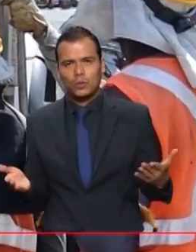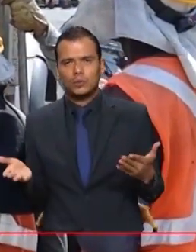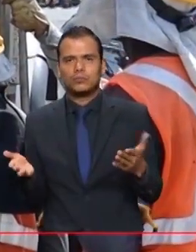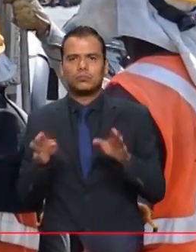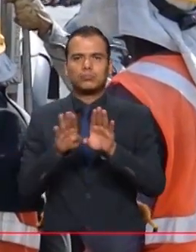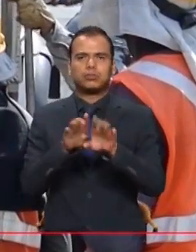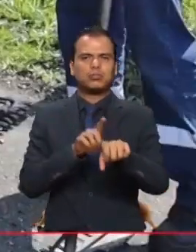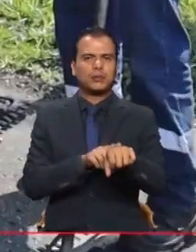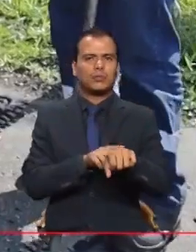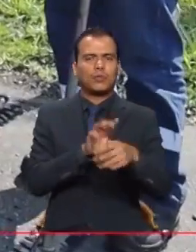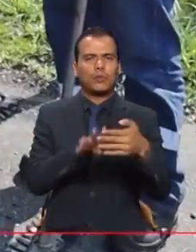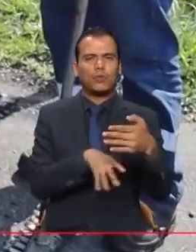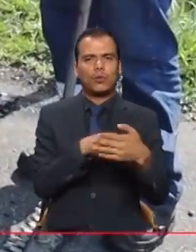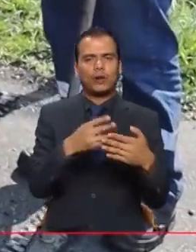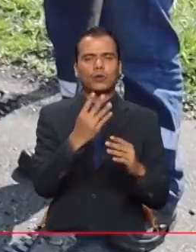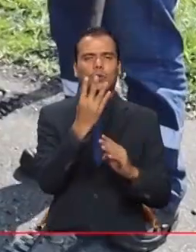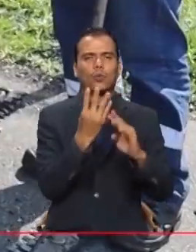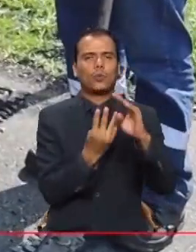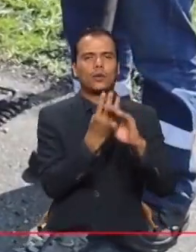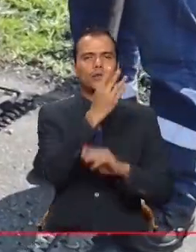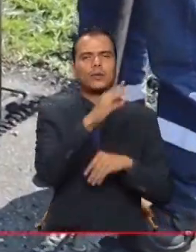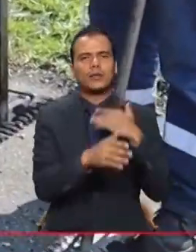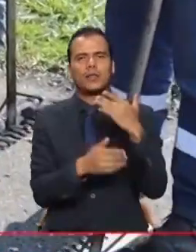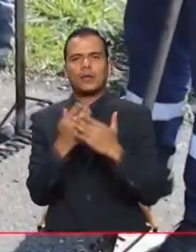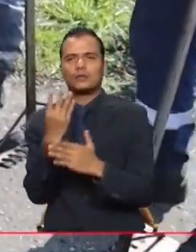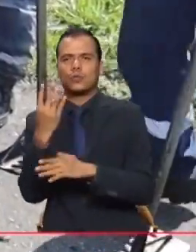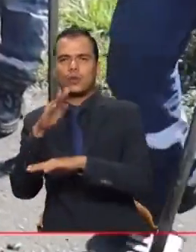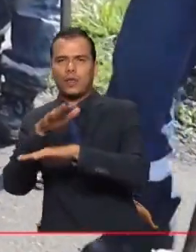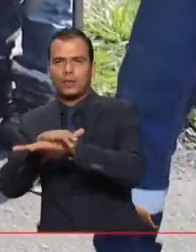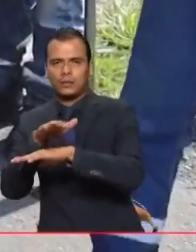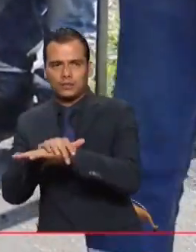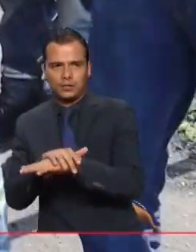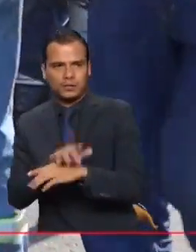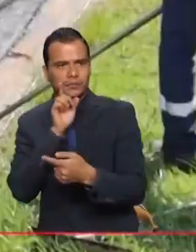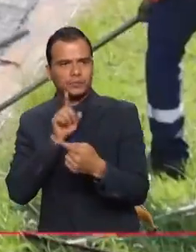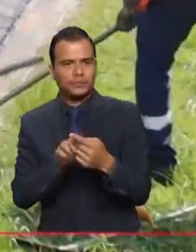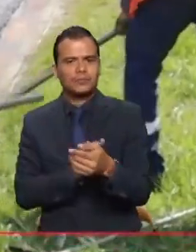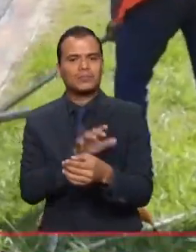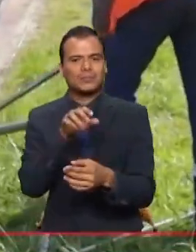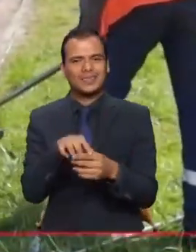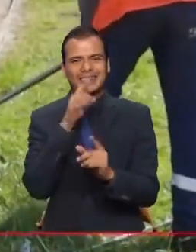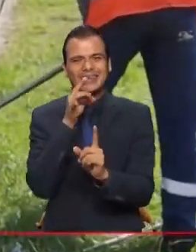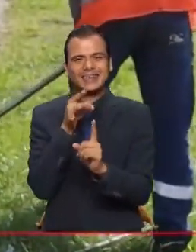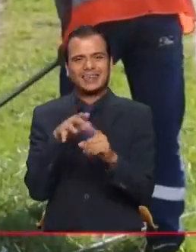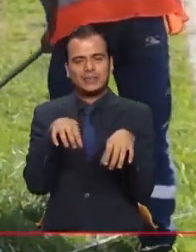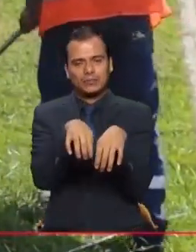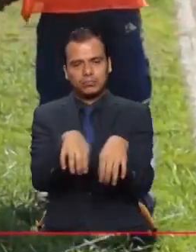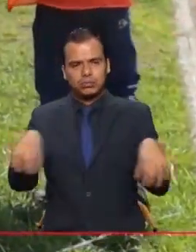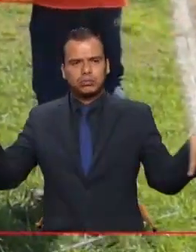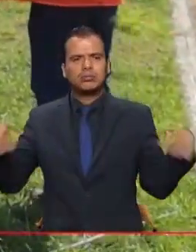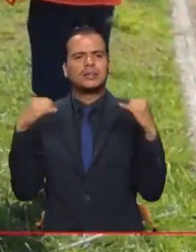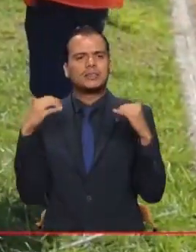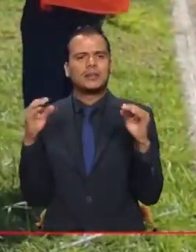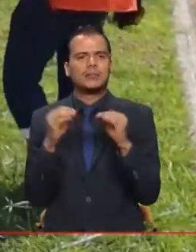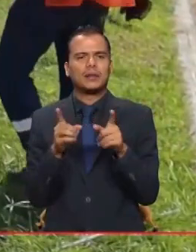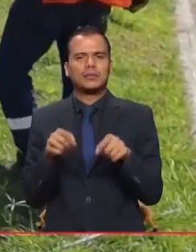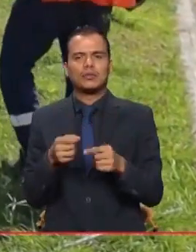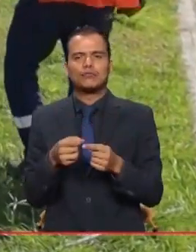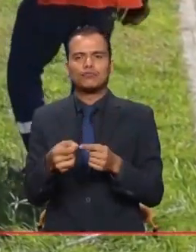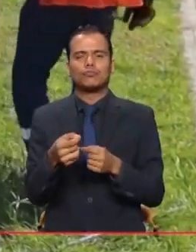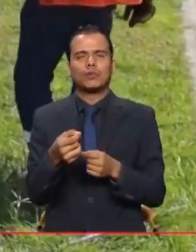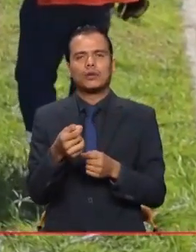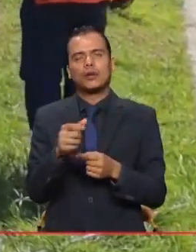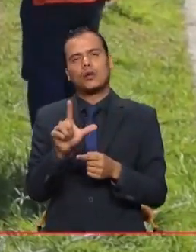de la madrugada y las 4 de la tarde para la instalación de una estructura metálica. La medida también se aplicará el próximo